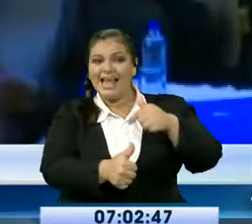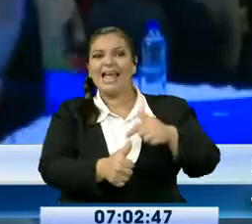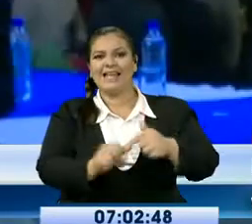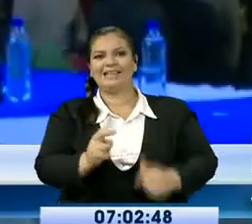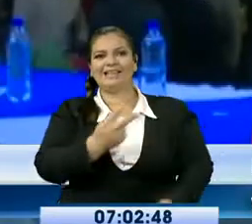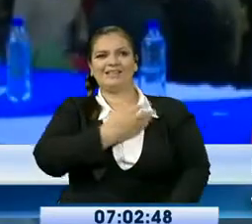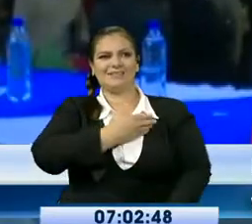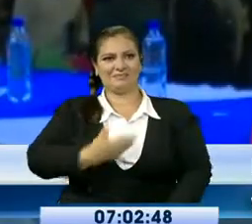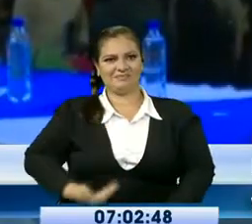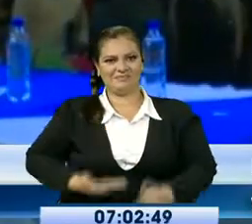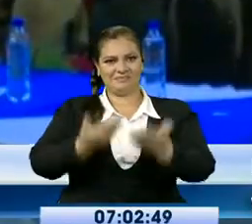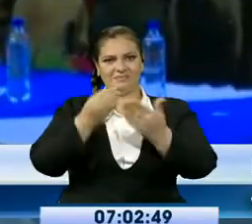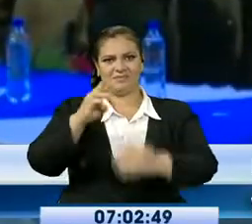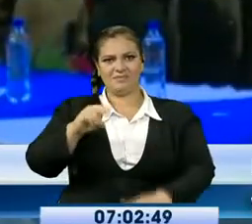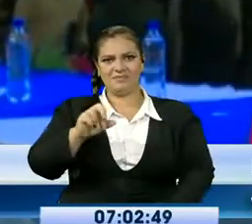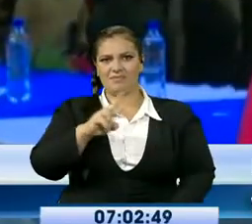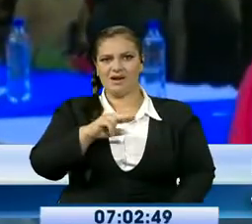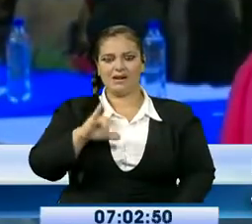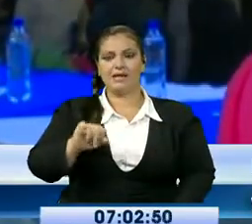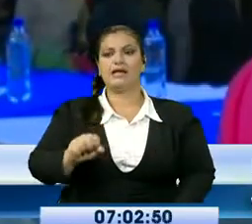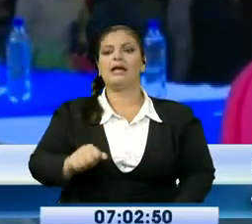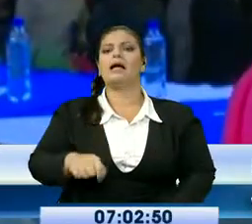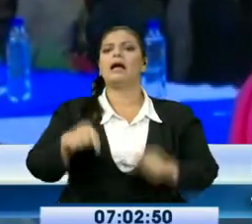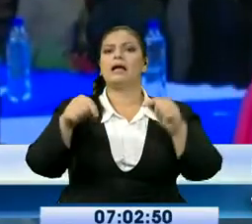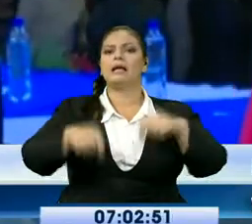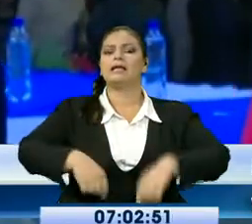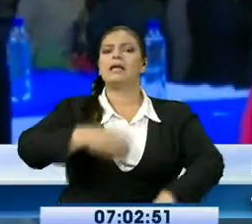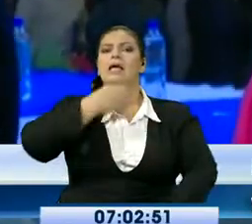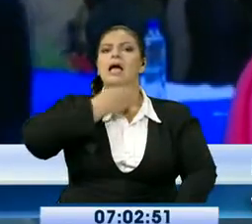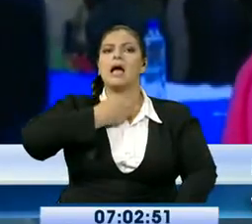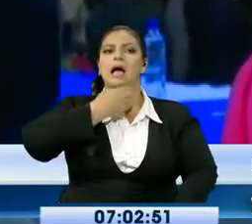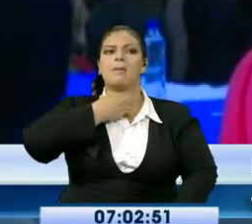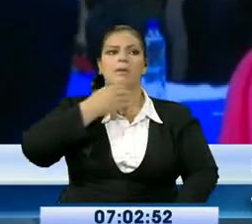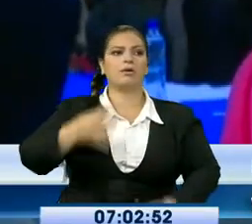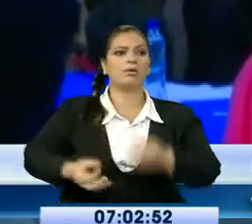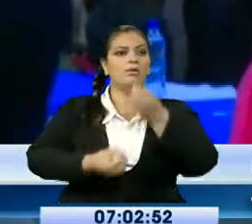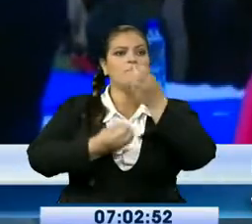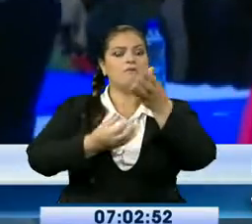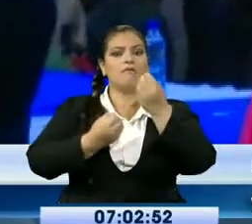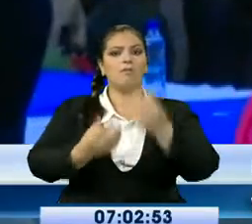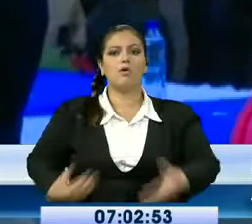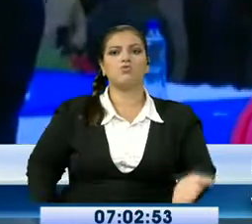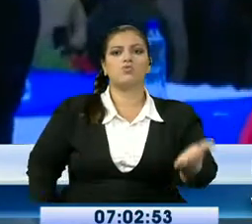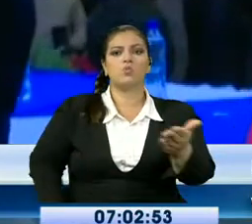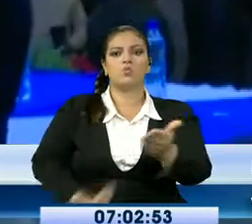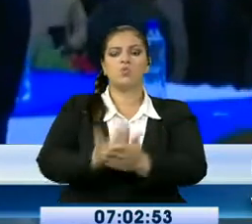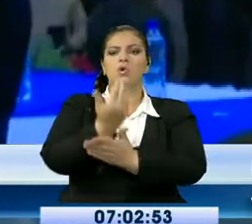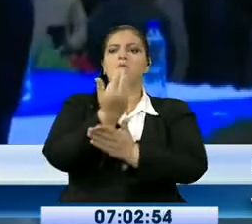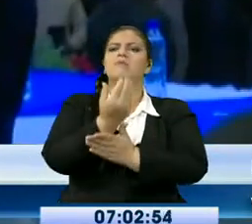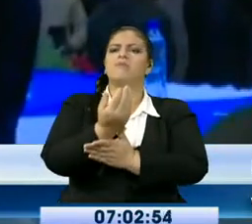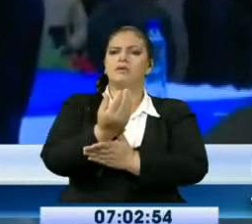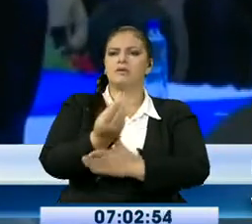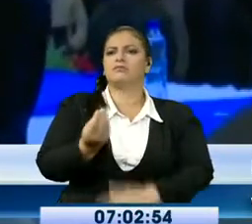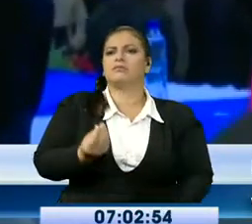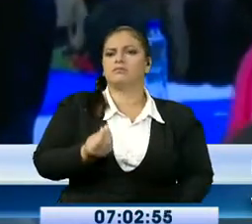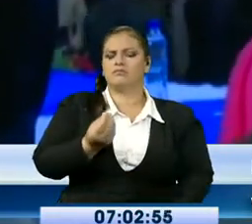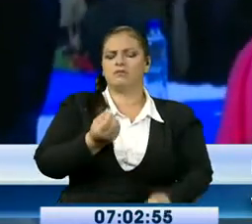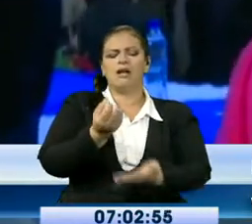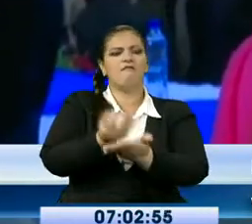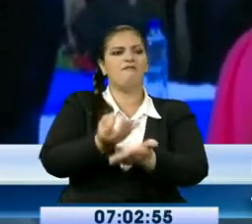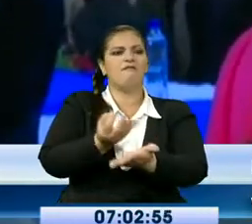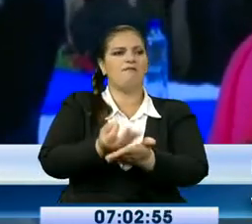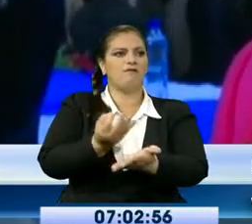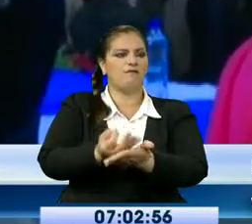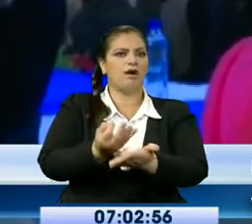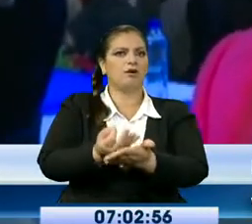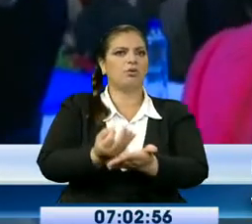de las nuevas tarifas eléctricas que tienen una disminución entre el 13 y el 19% para el sector industrial, para el